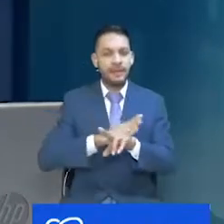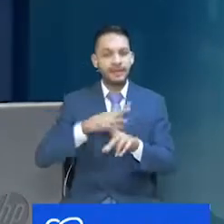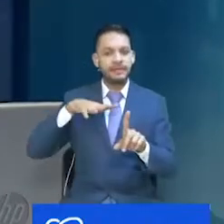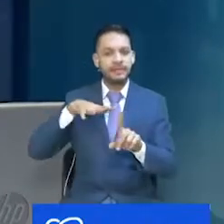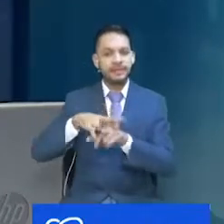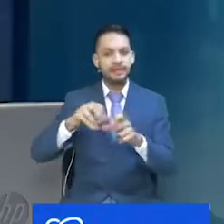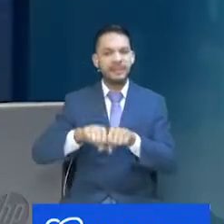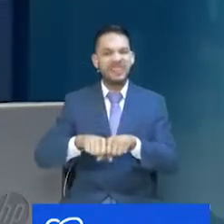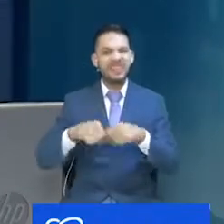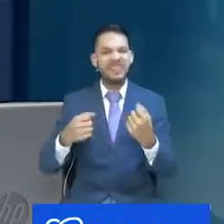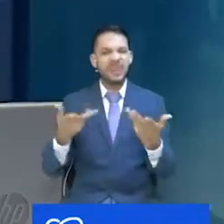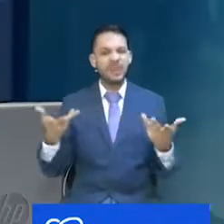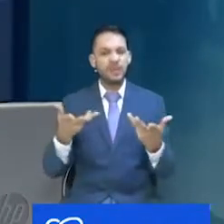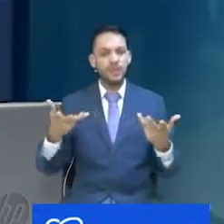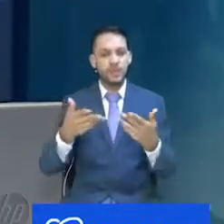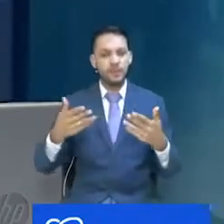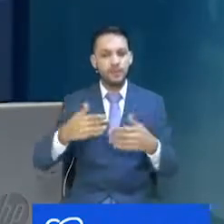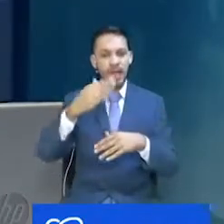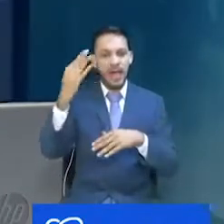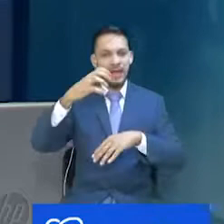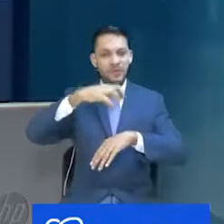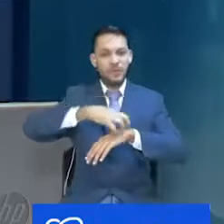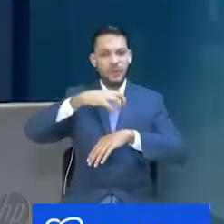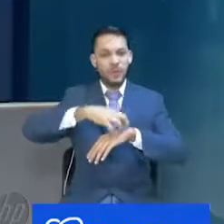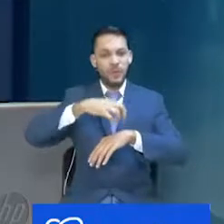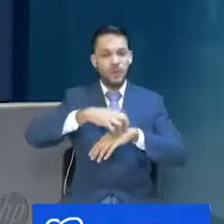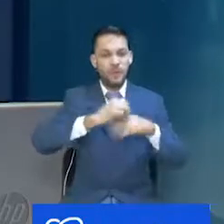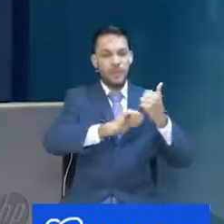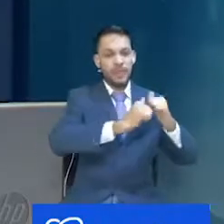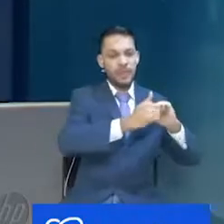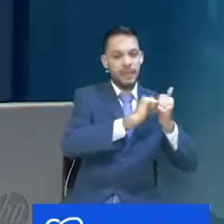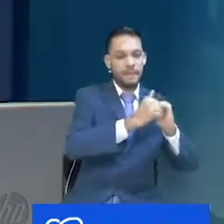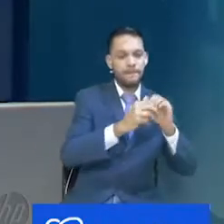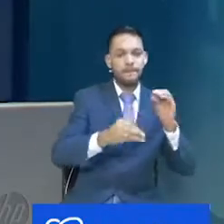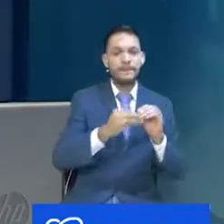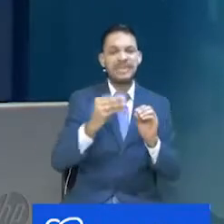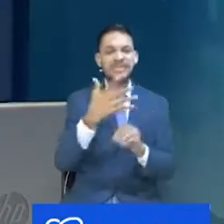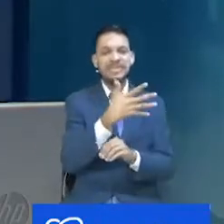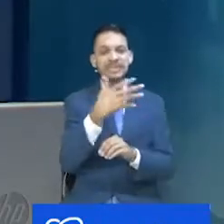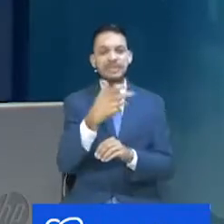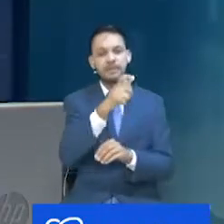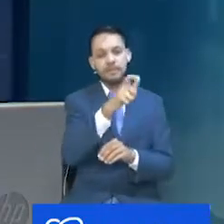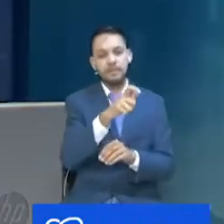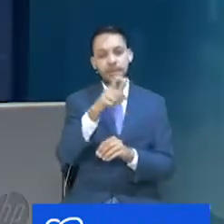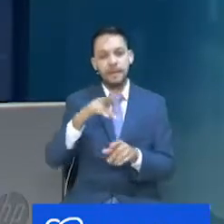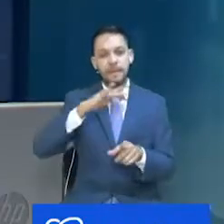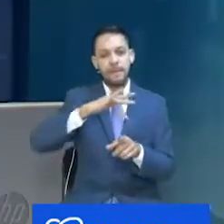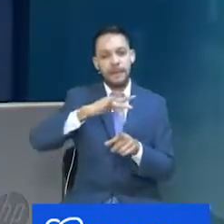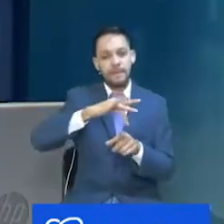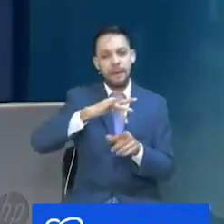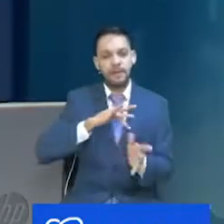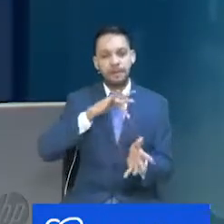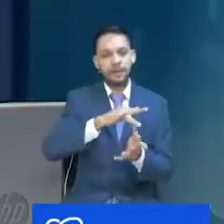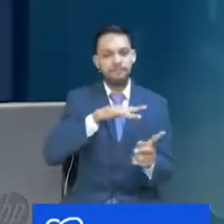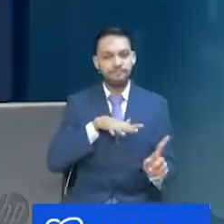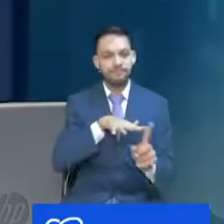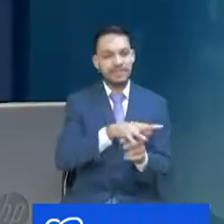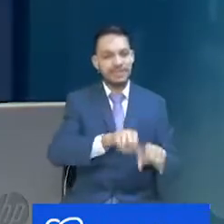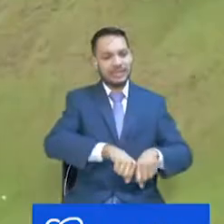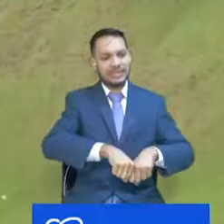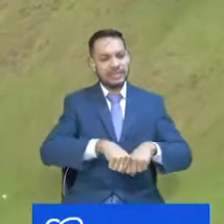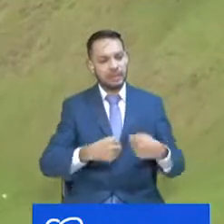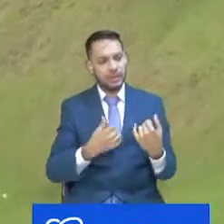del escenario deportivo de terrazas de la autònoma sino que perjudicó a unos 500 deportistas que a diario lo utilizan para sus entrenamientos